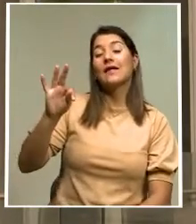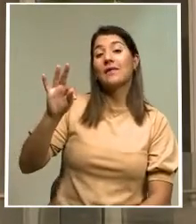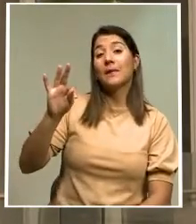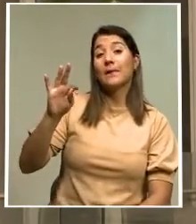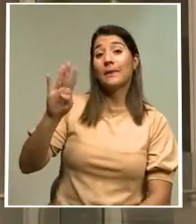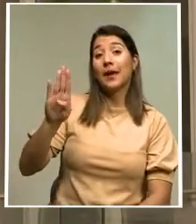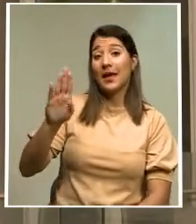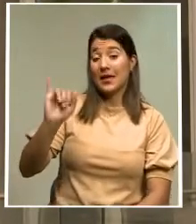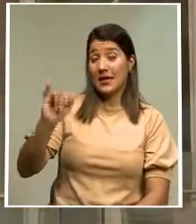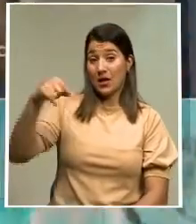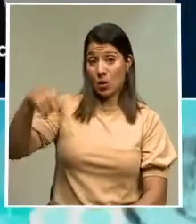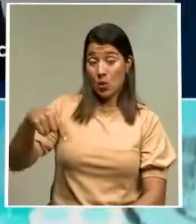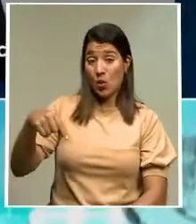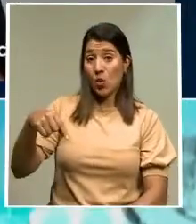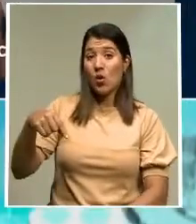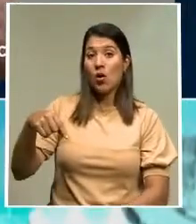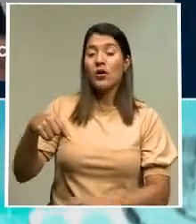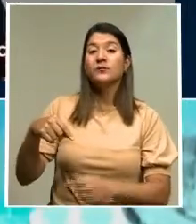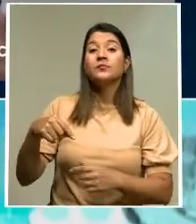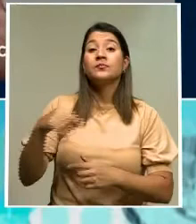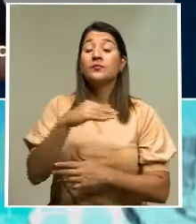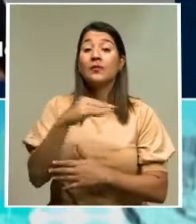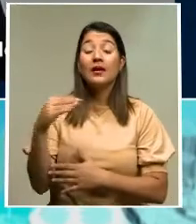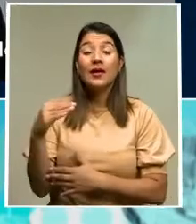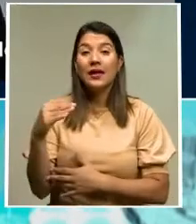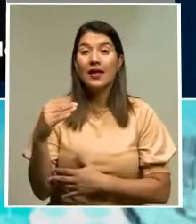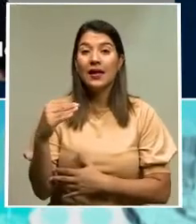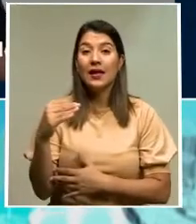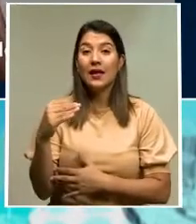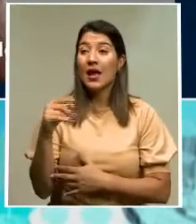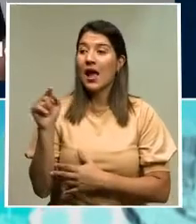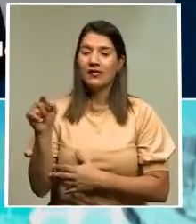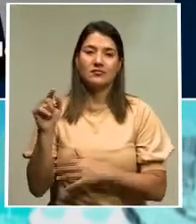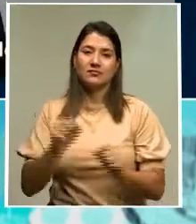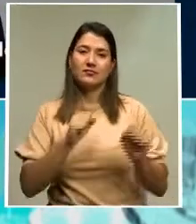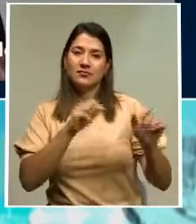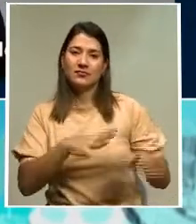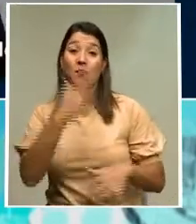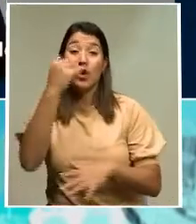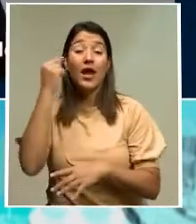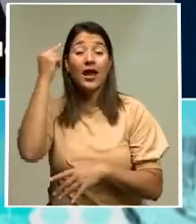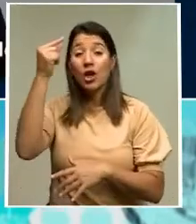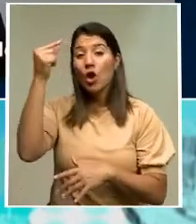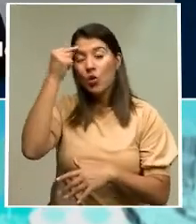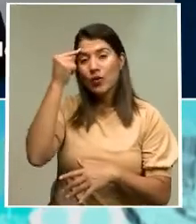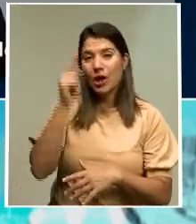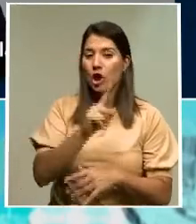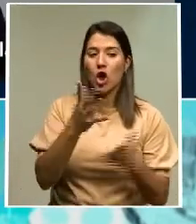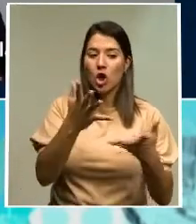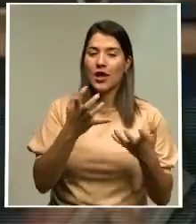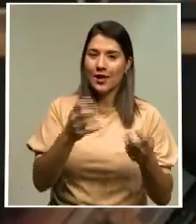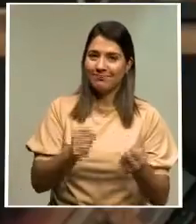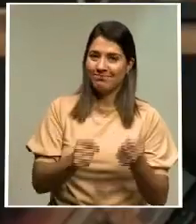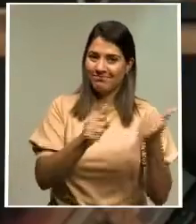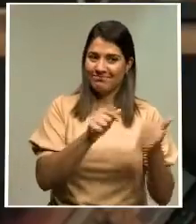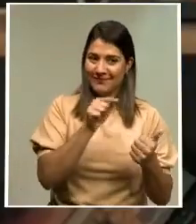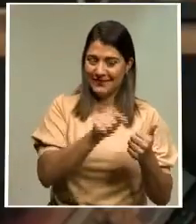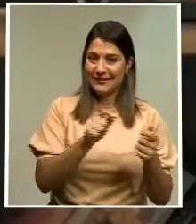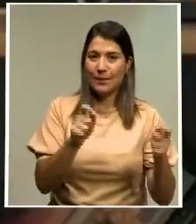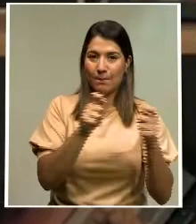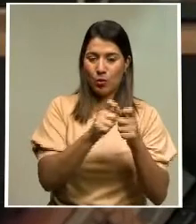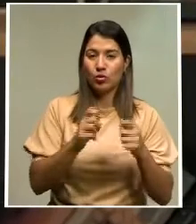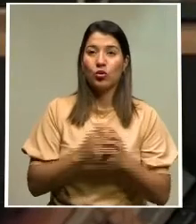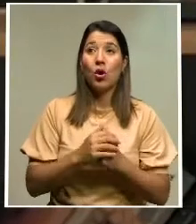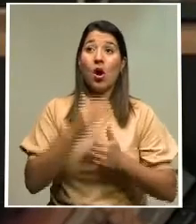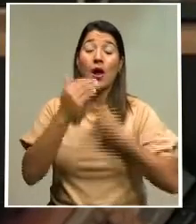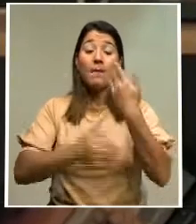dar la espalda a la objeción de conciencia en el proyecto de empleo público. En el proceso de negociación de